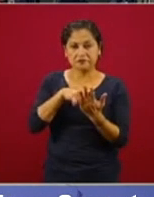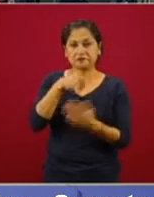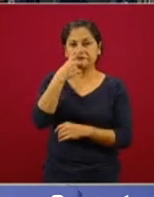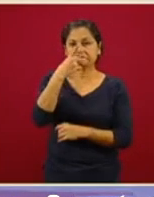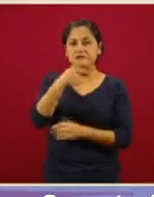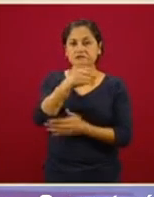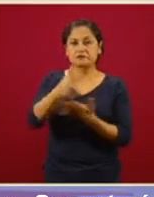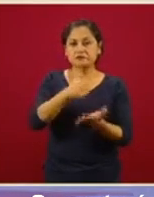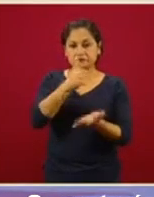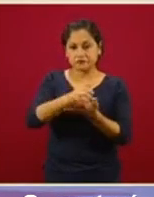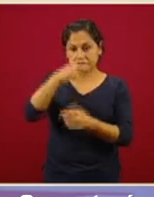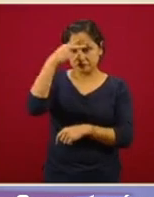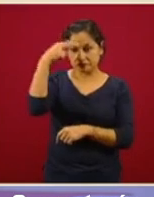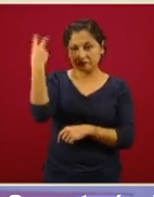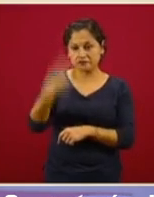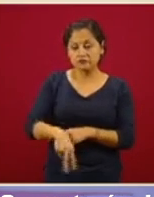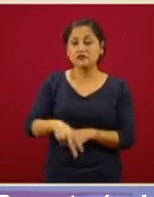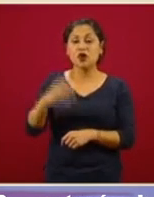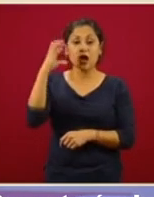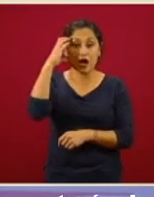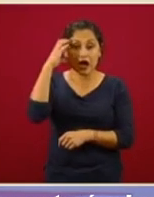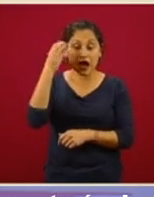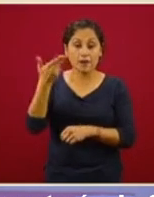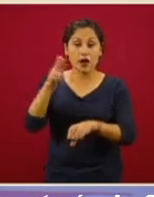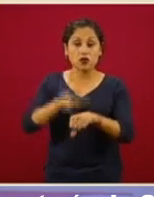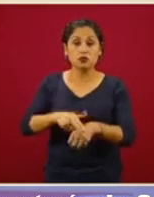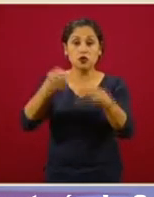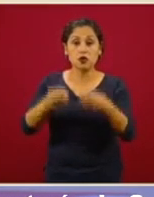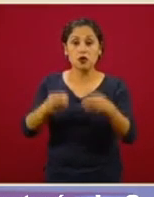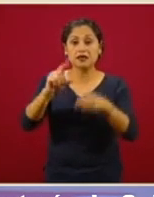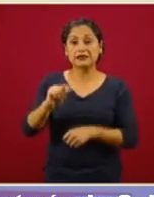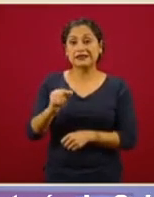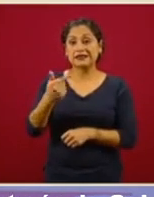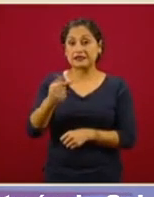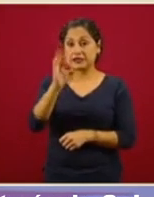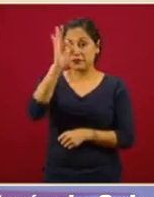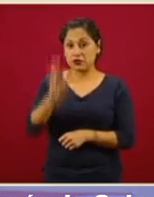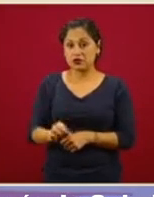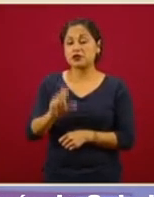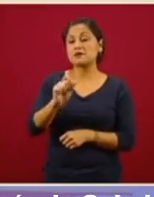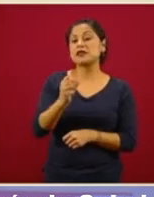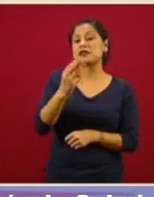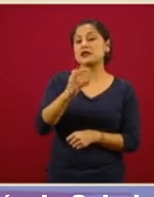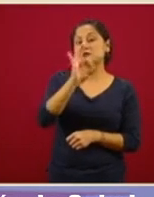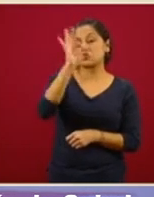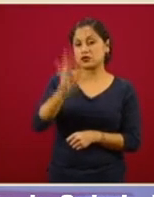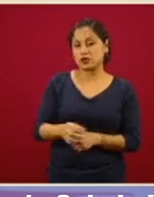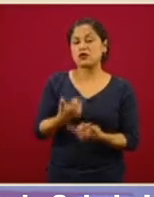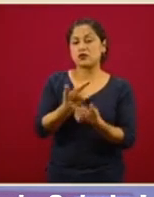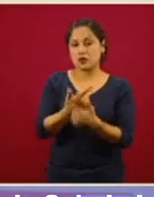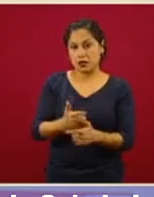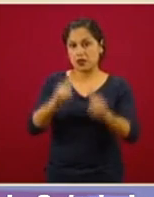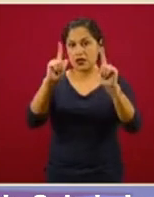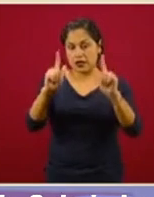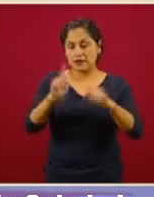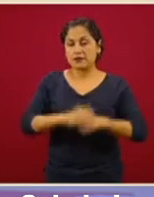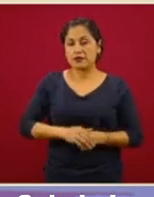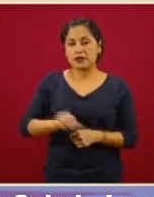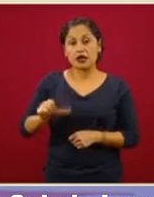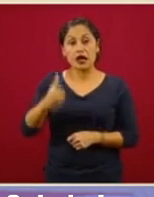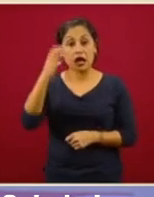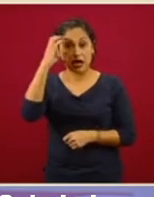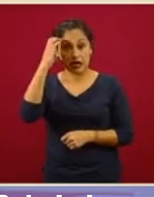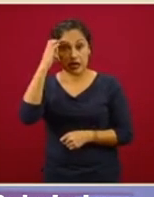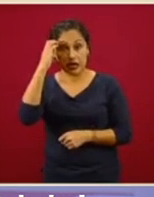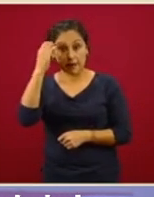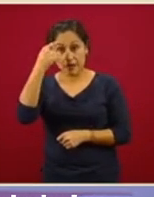ocupación del 77% de camas y un 23% de camas disponibles. Y en el caso de las camas con ventilador también